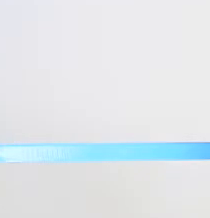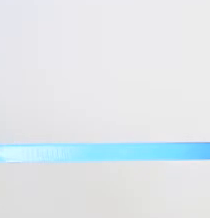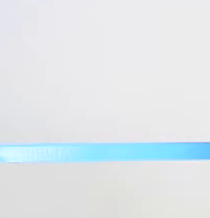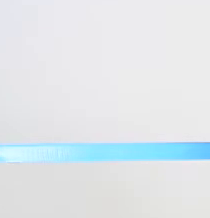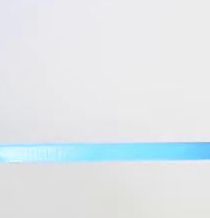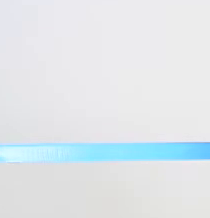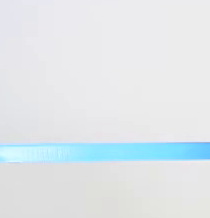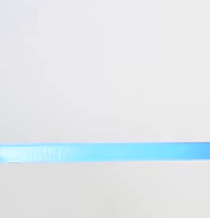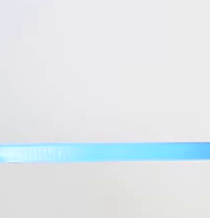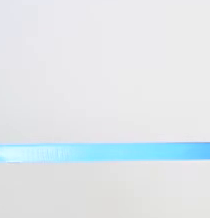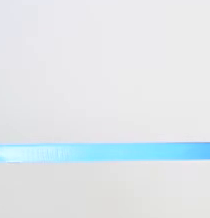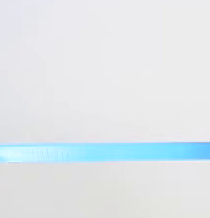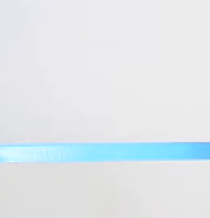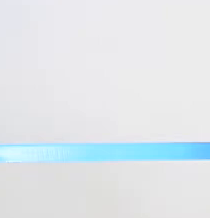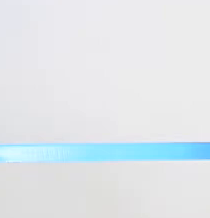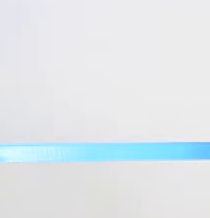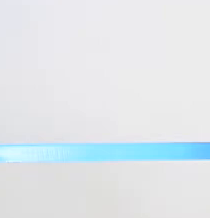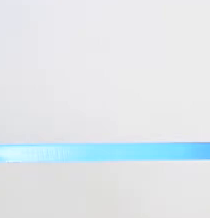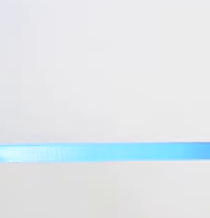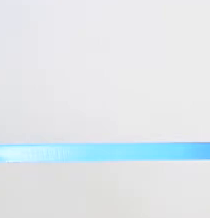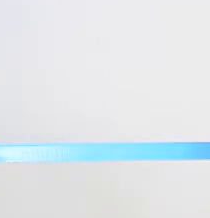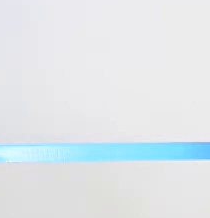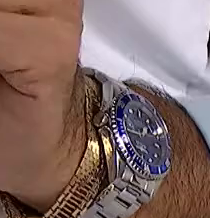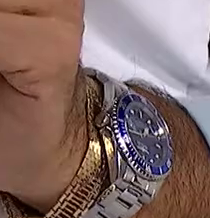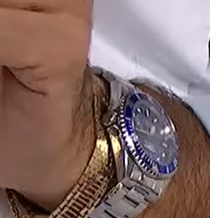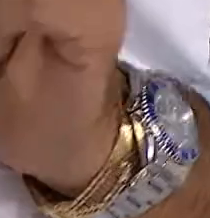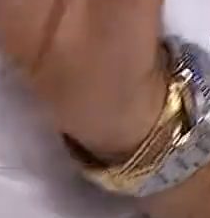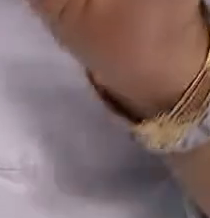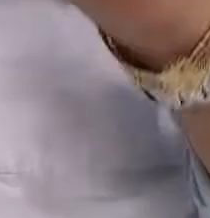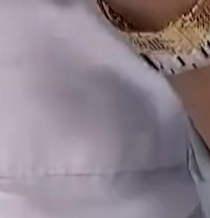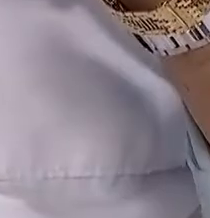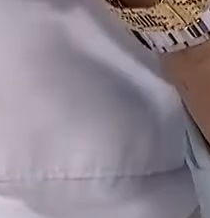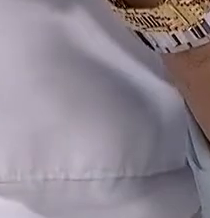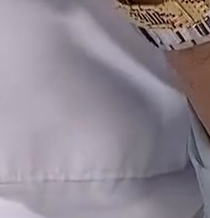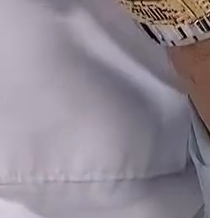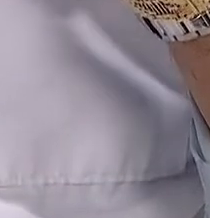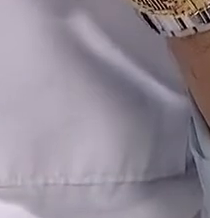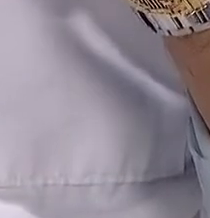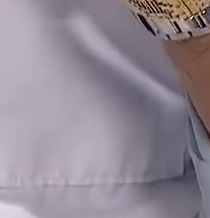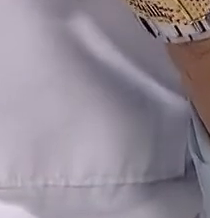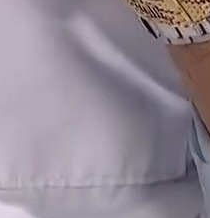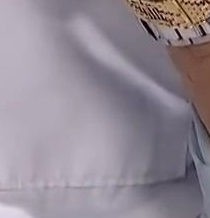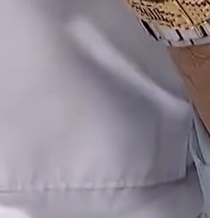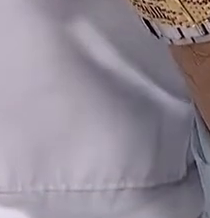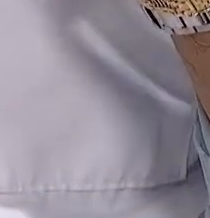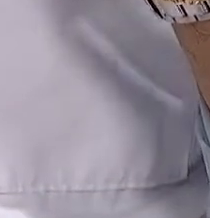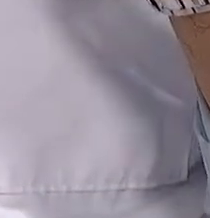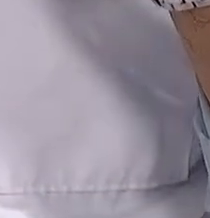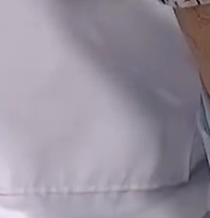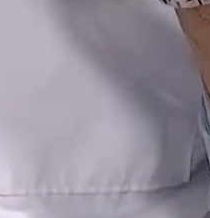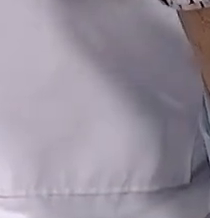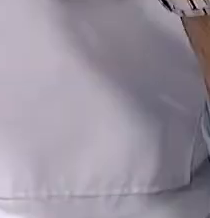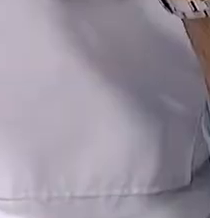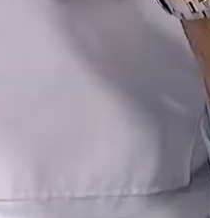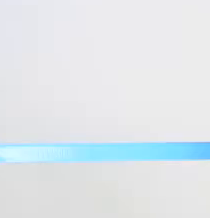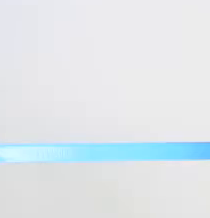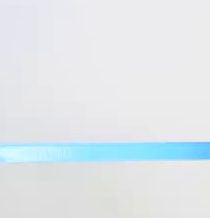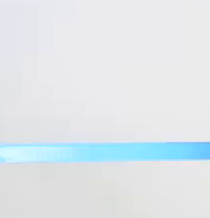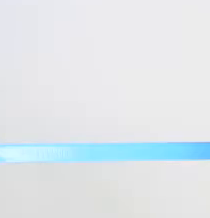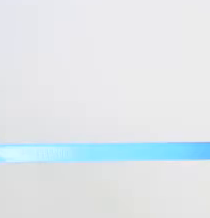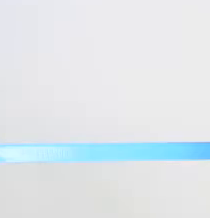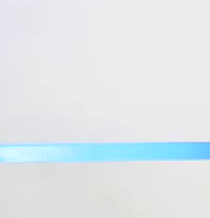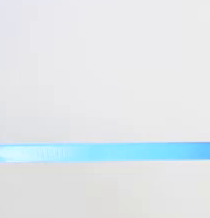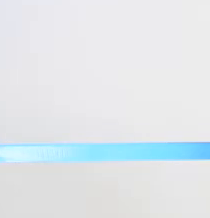Dos libros en uno. Cómo hacer de la cocina una farmacia. Una serie de ayudas terapéuticas que les va a permitir a